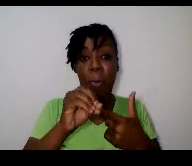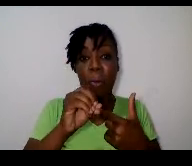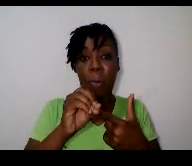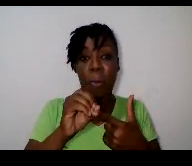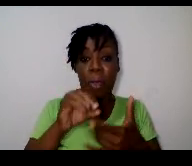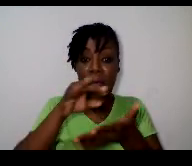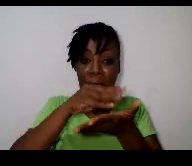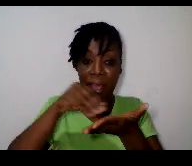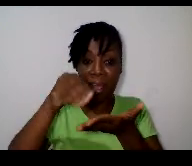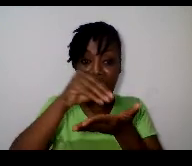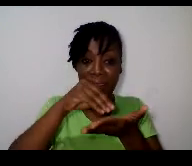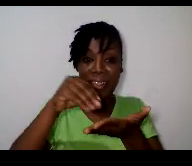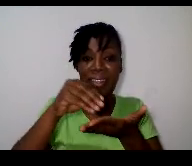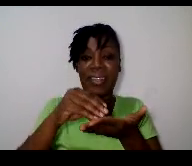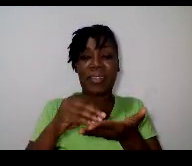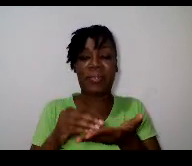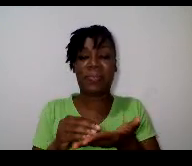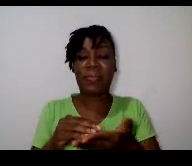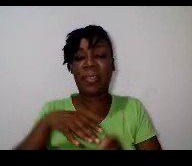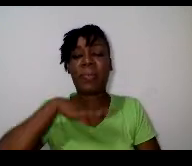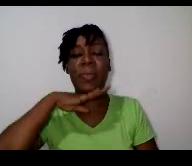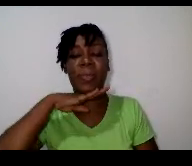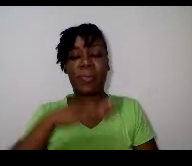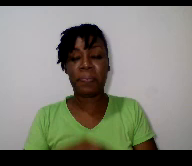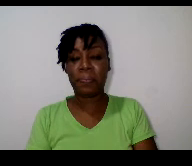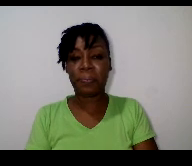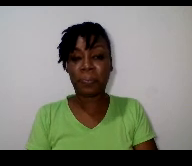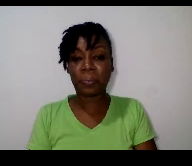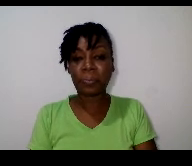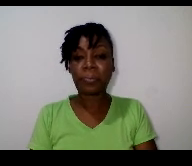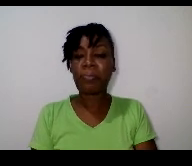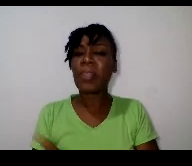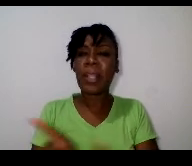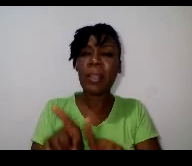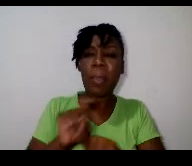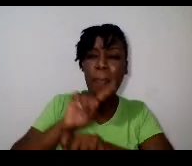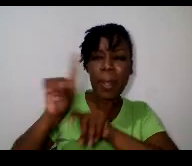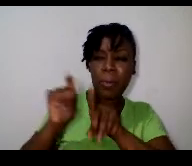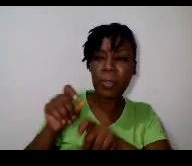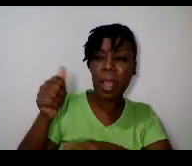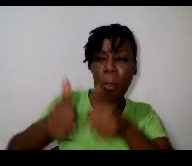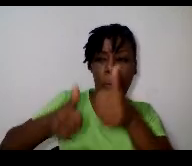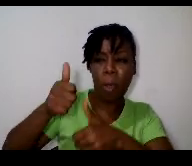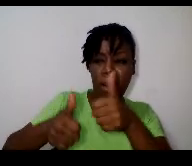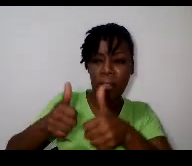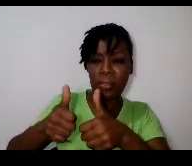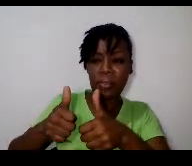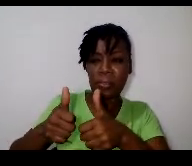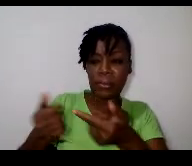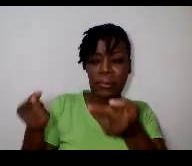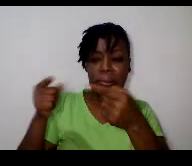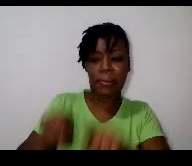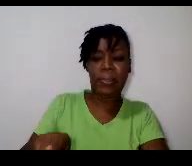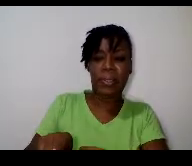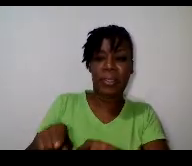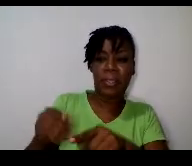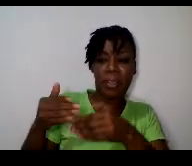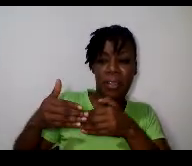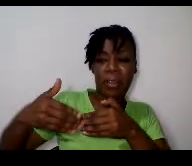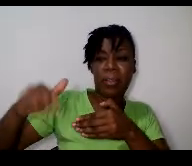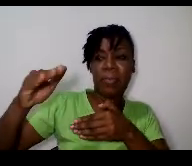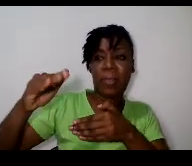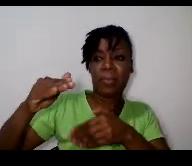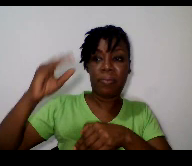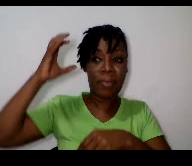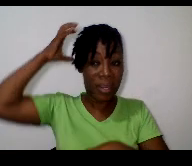a ser más sustentosas. También nos preguntan cuáles son las consecuencias a largo plazo para el cerebro